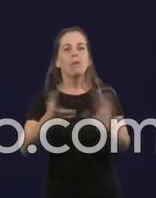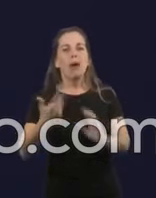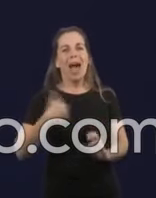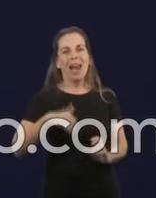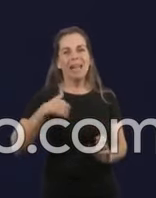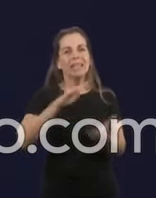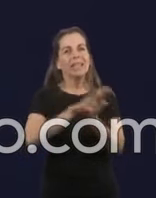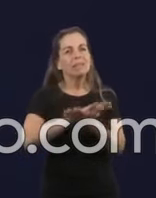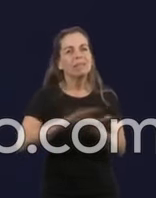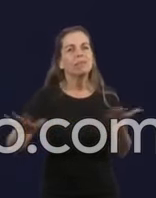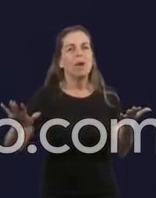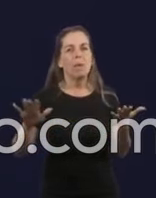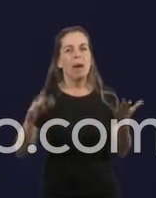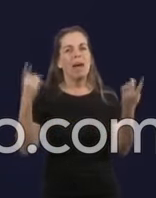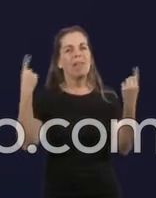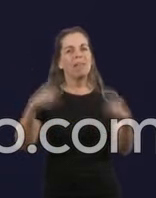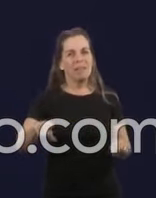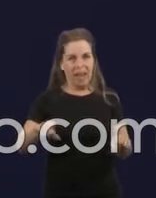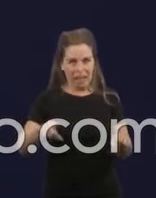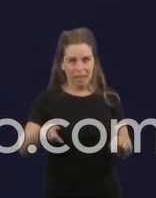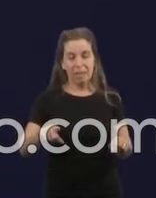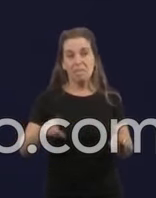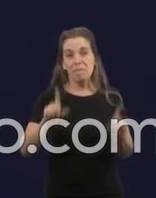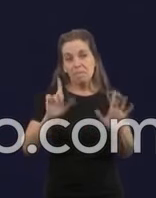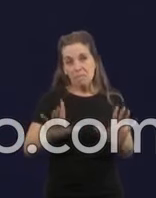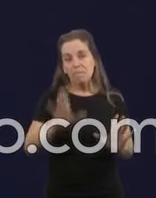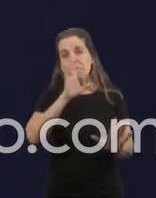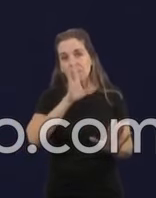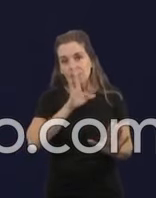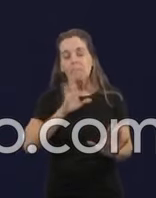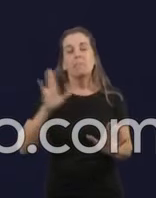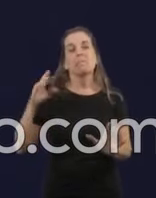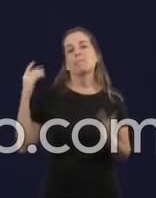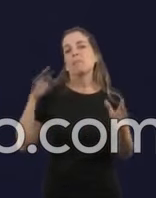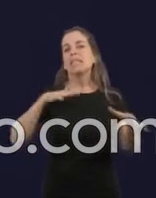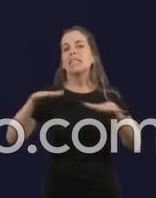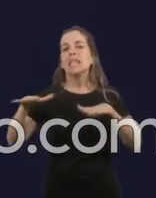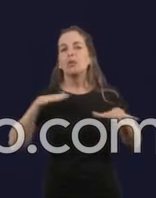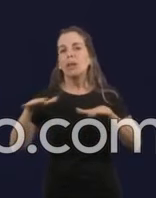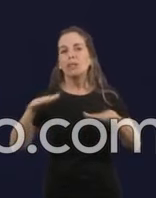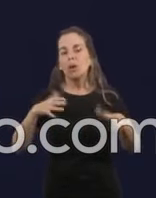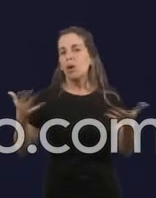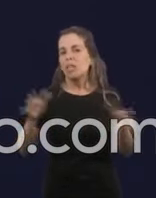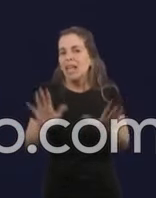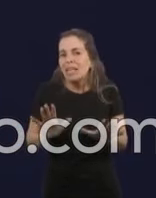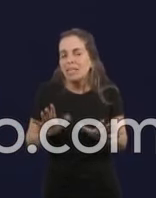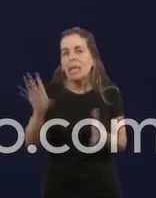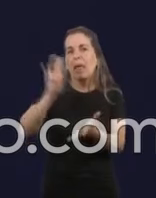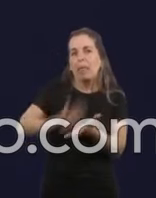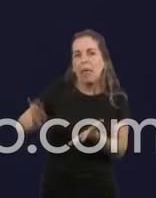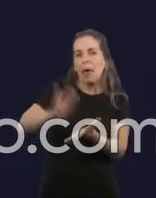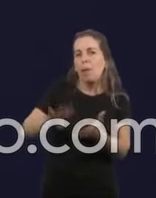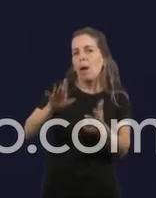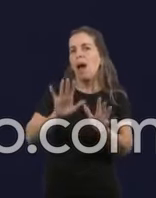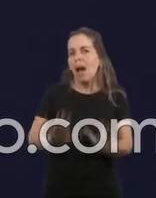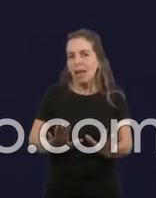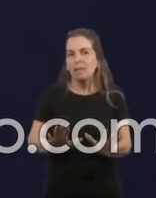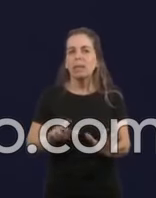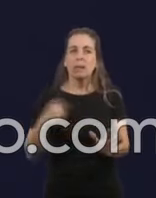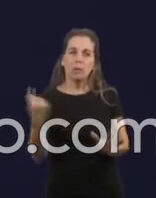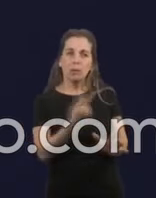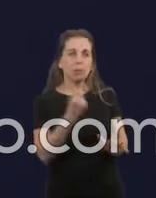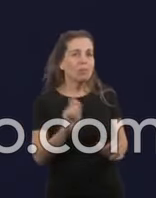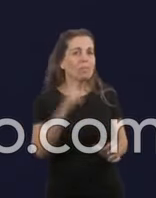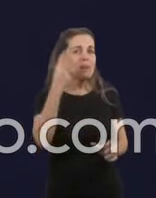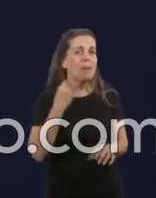los costos que nos dejaron y que que hay que que había que que había claramente que pagar por eso es que lo que siempre dijimos desde el